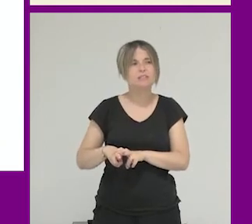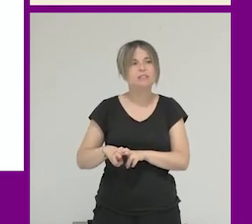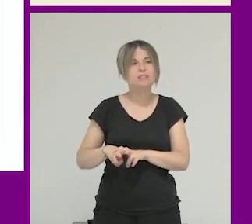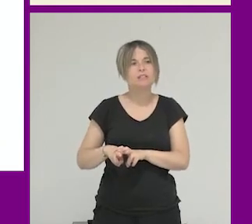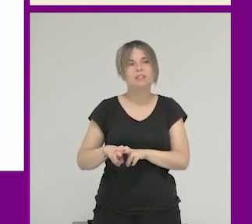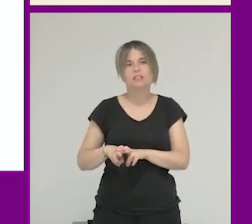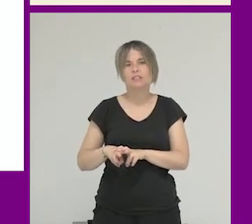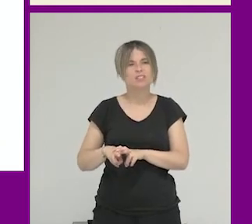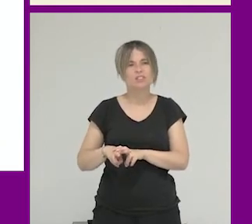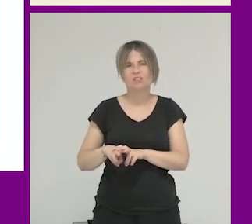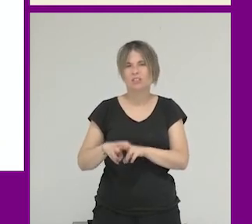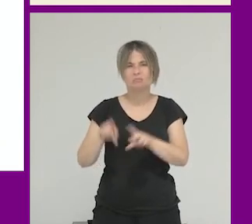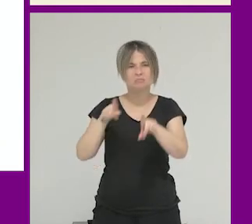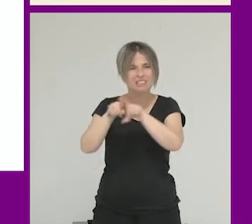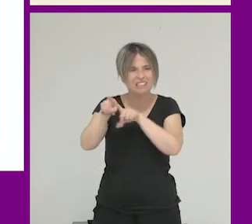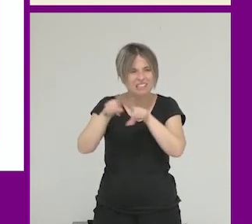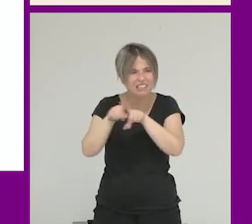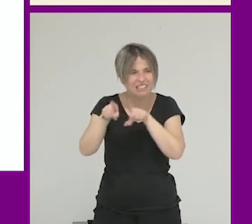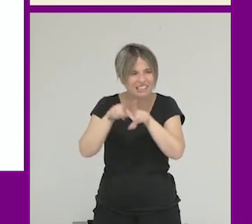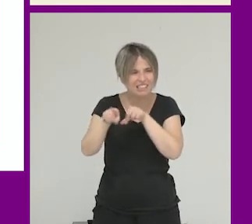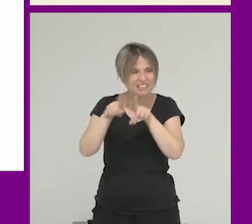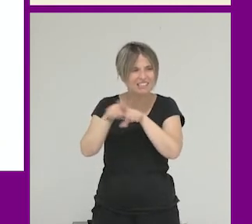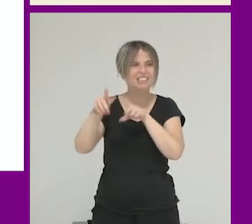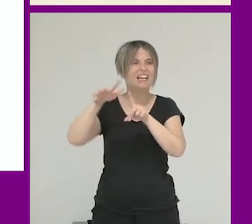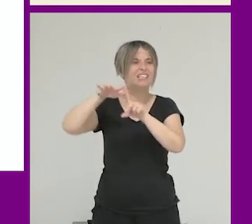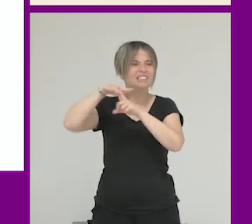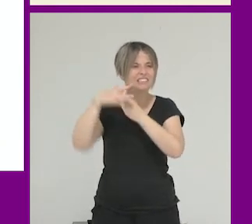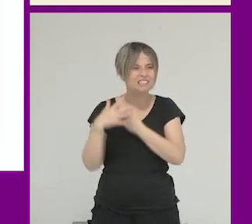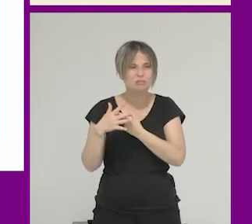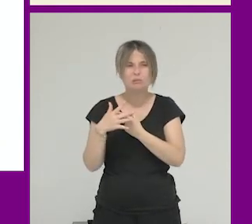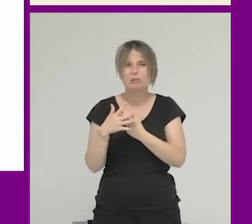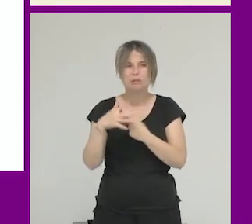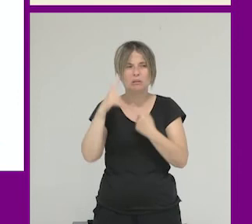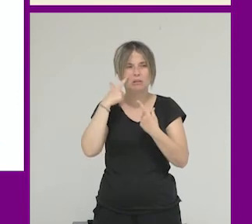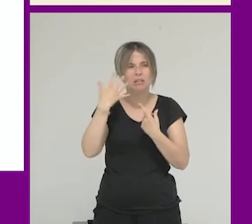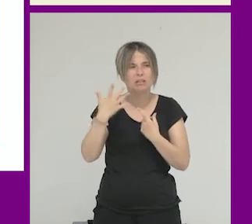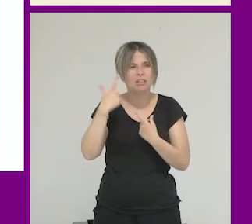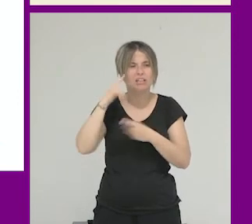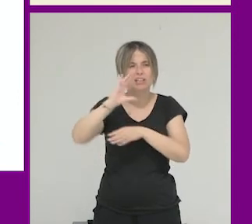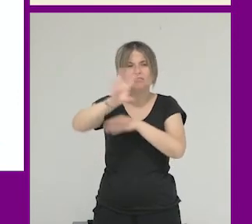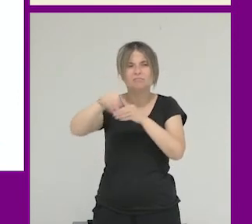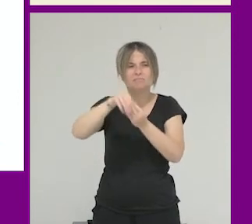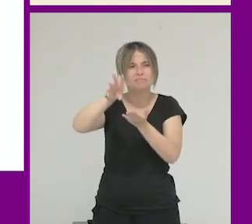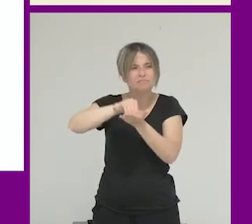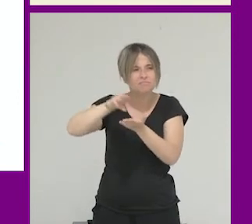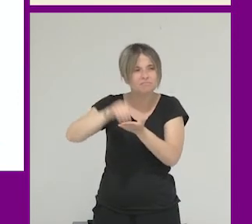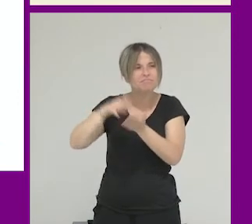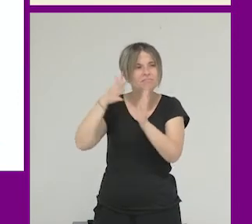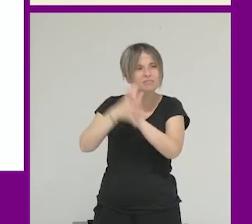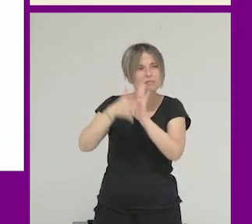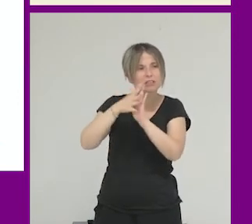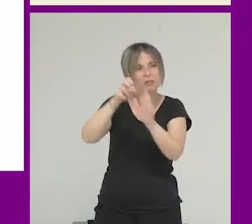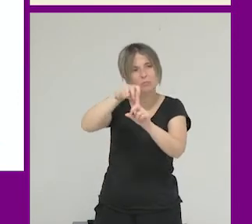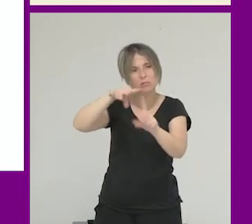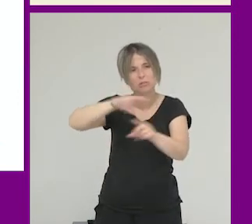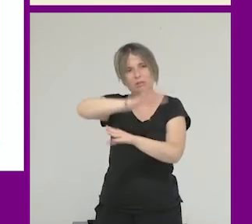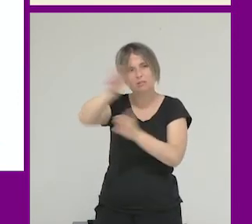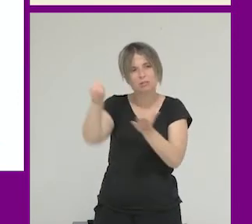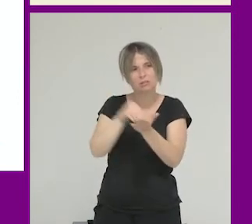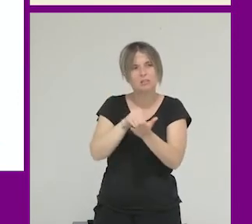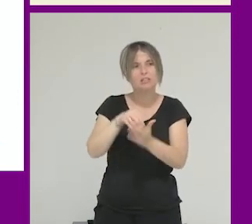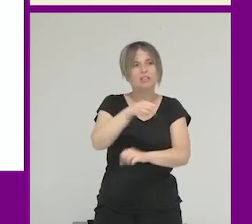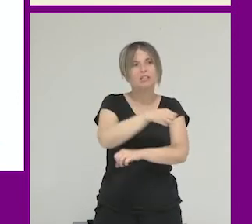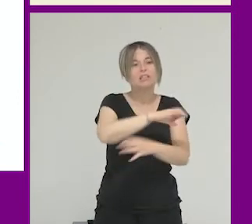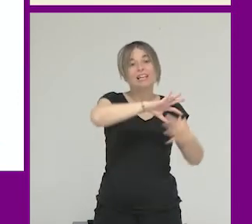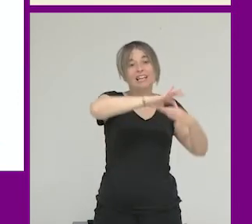dira oso akritikoak, eta ez dut etzertatzen orain azalduko ditudan ikuspegi batzuk, ez adibidez interseksionalitate